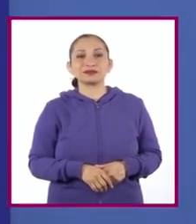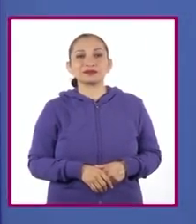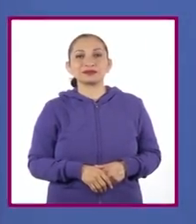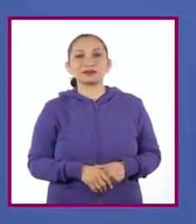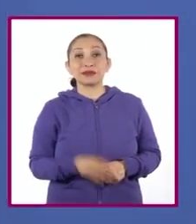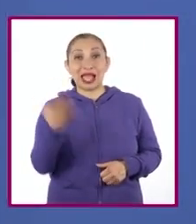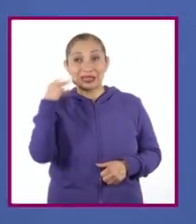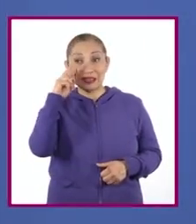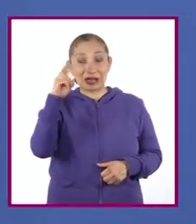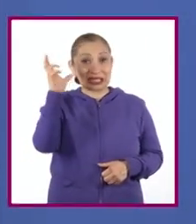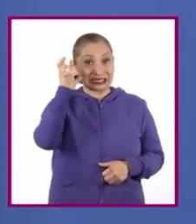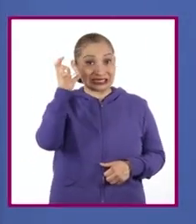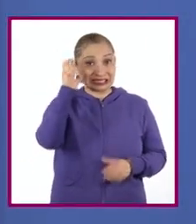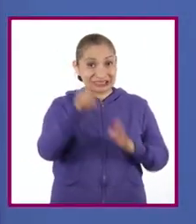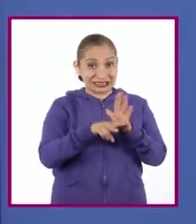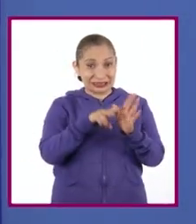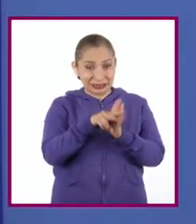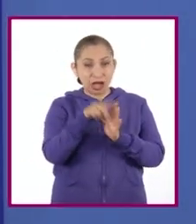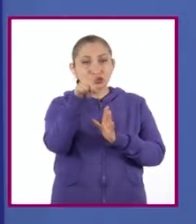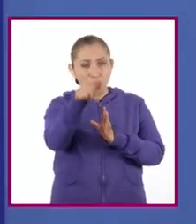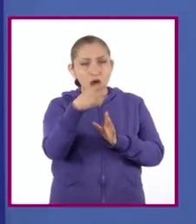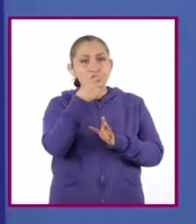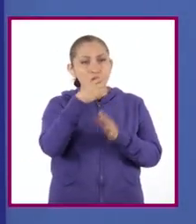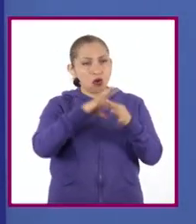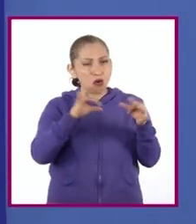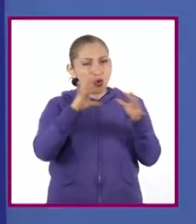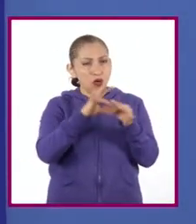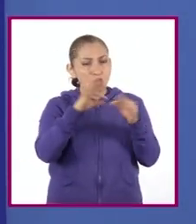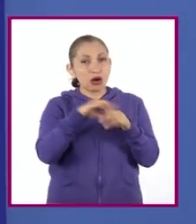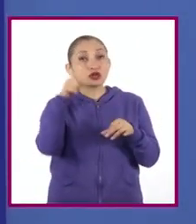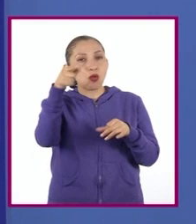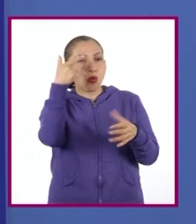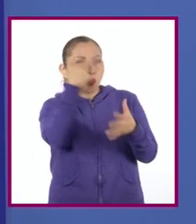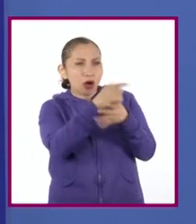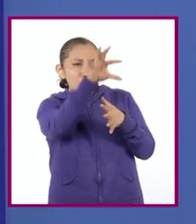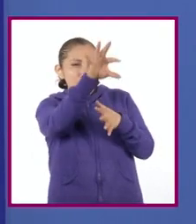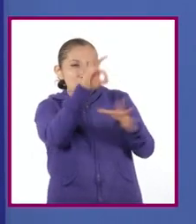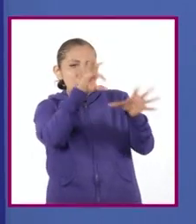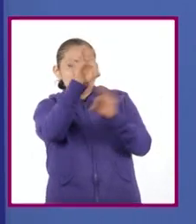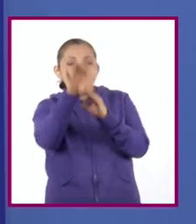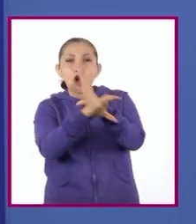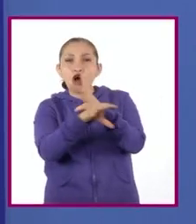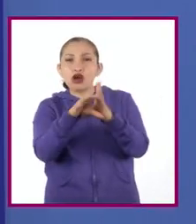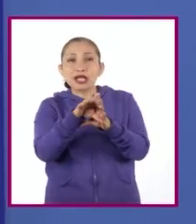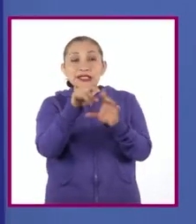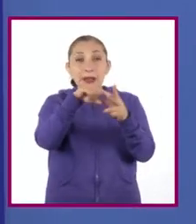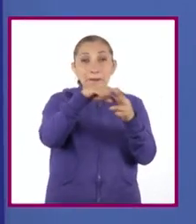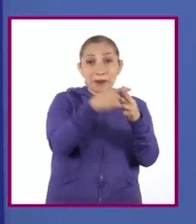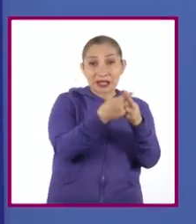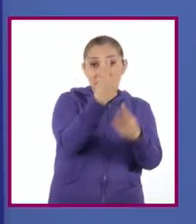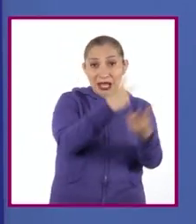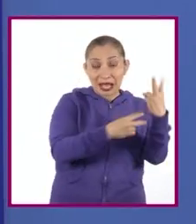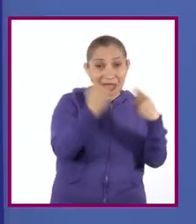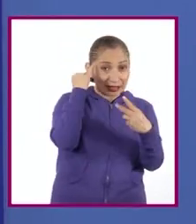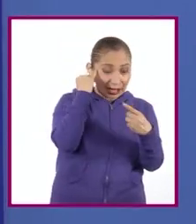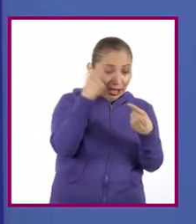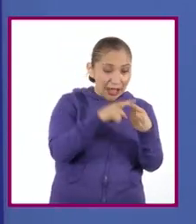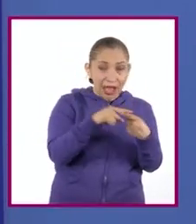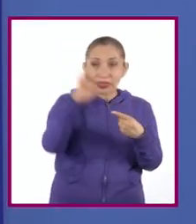Antes de ver y escuchar el video, les indiqué identificar los elementos de origen